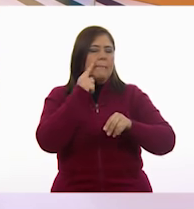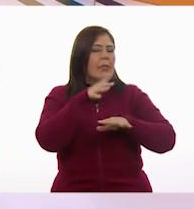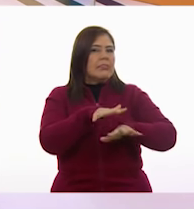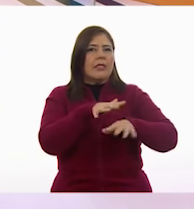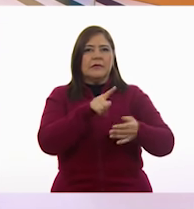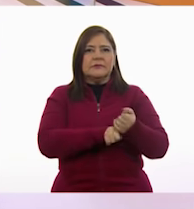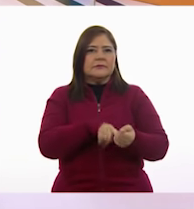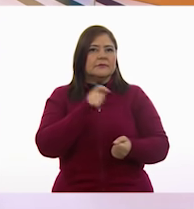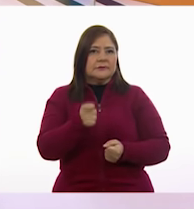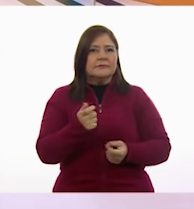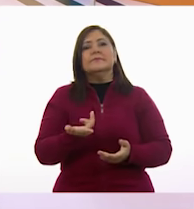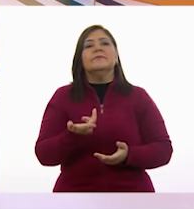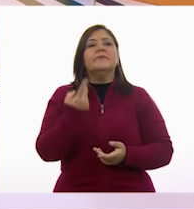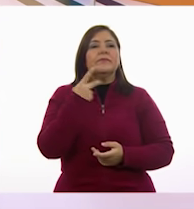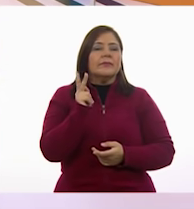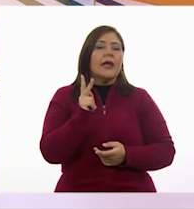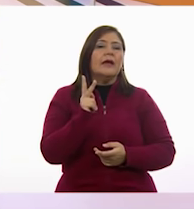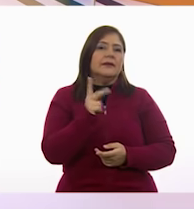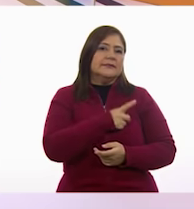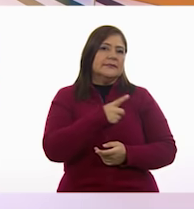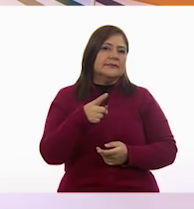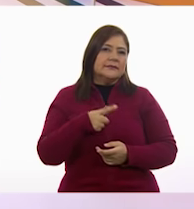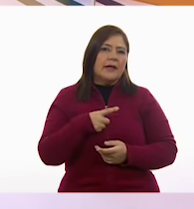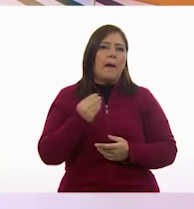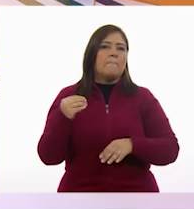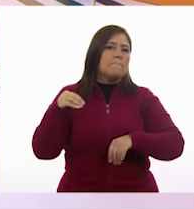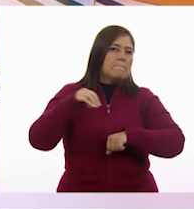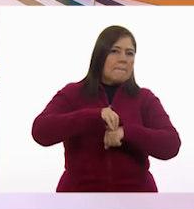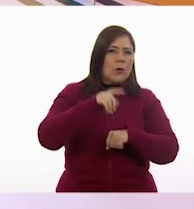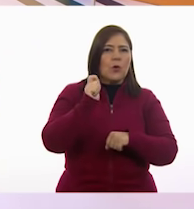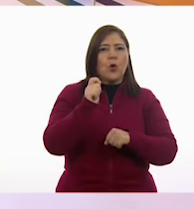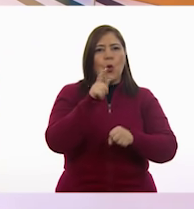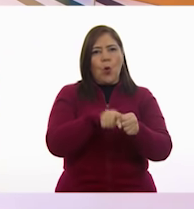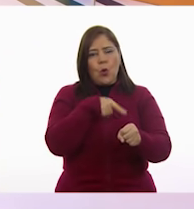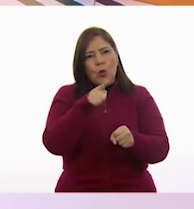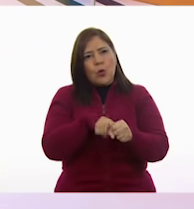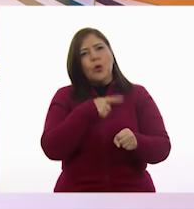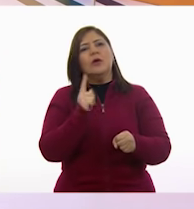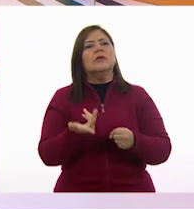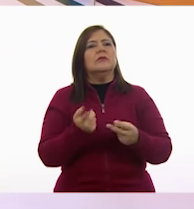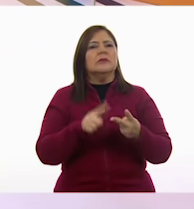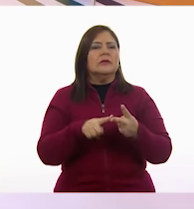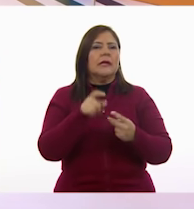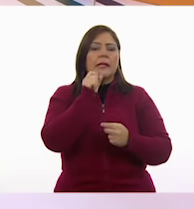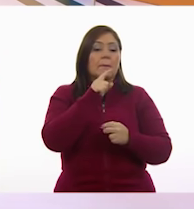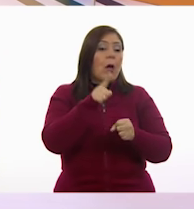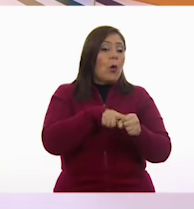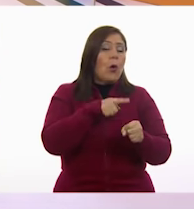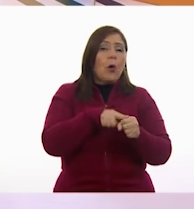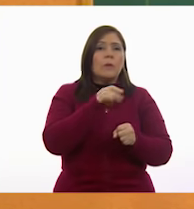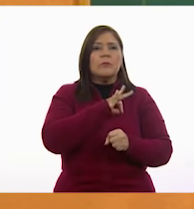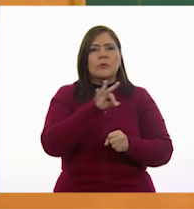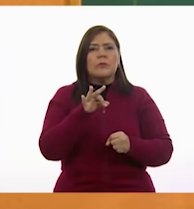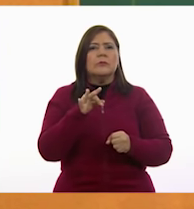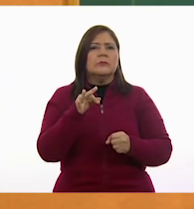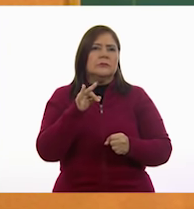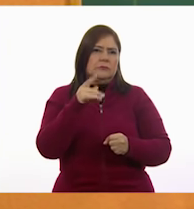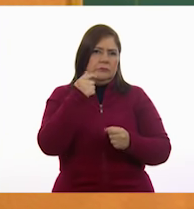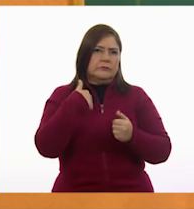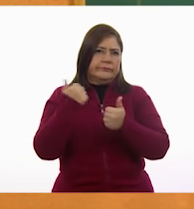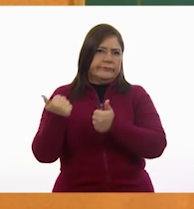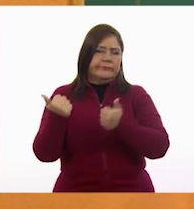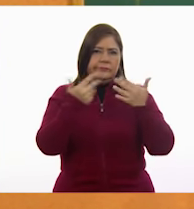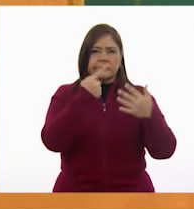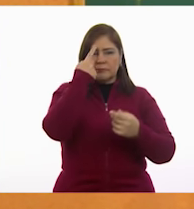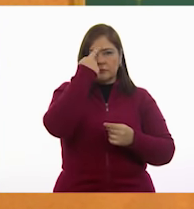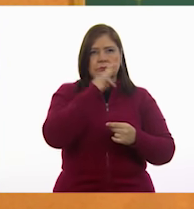Pero para decorarla, ya le pondremos color. Y para ponerle color también tendríamos que hacer, si quieres me lo llevo por acá.